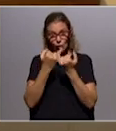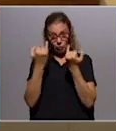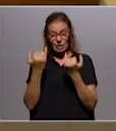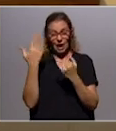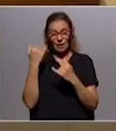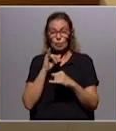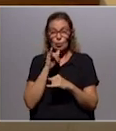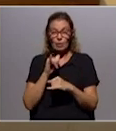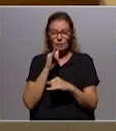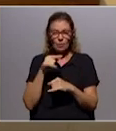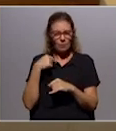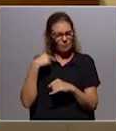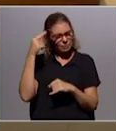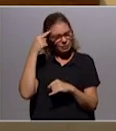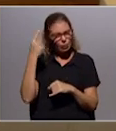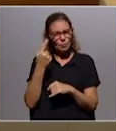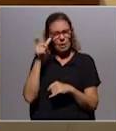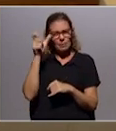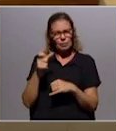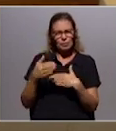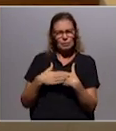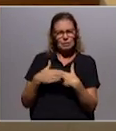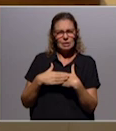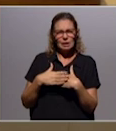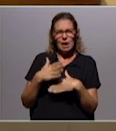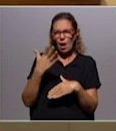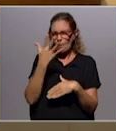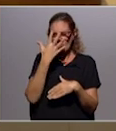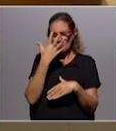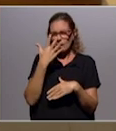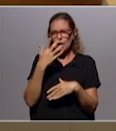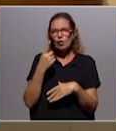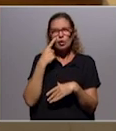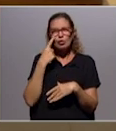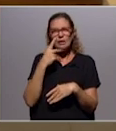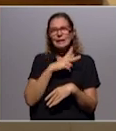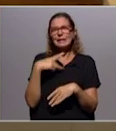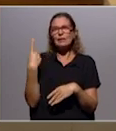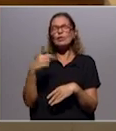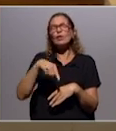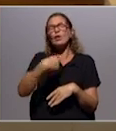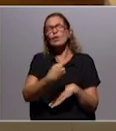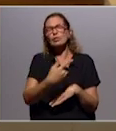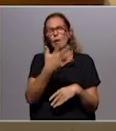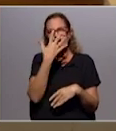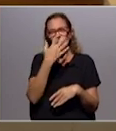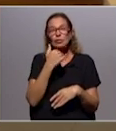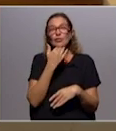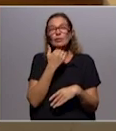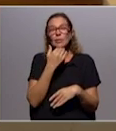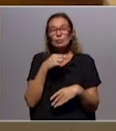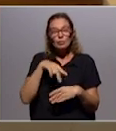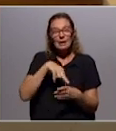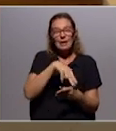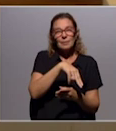me entero que una persona muy allegada una murga muy conocida le dice un director de otra murga no sabes lo que tú de